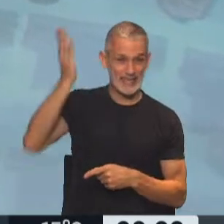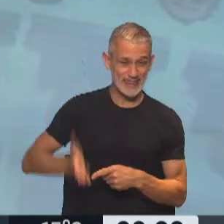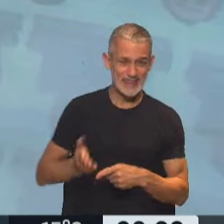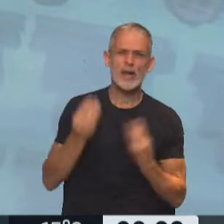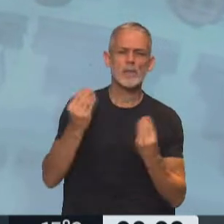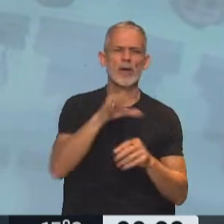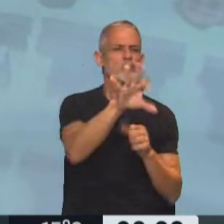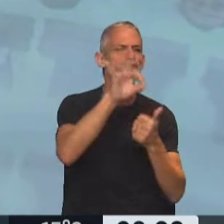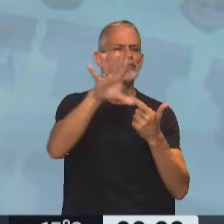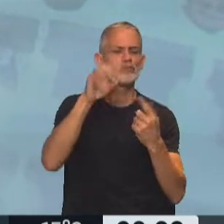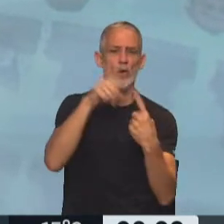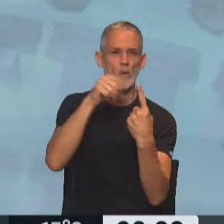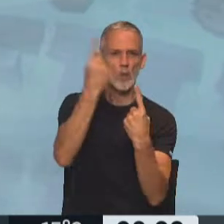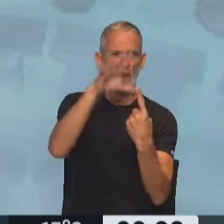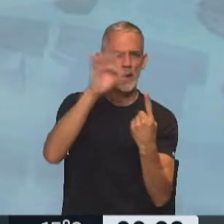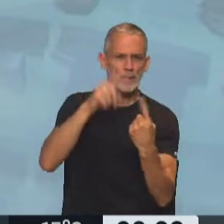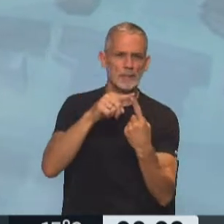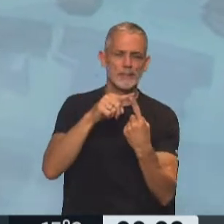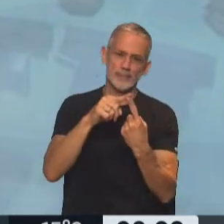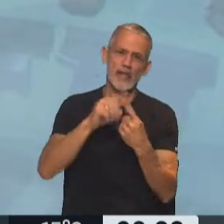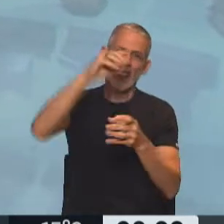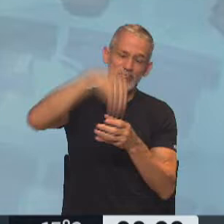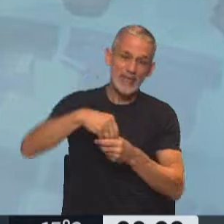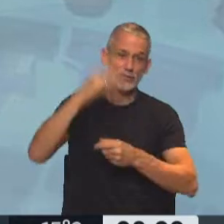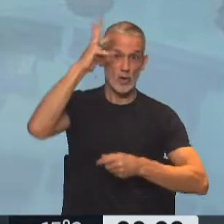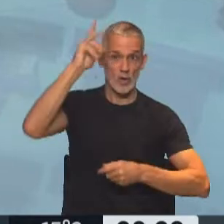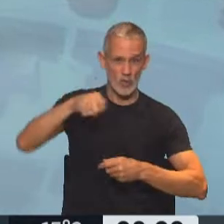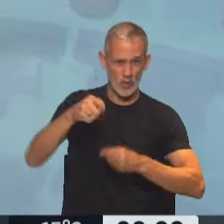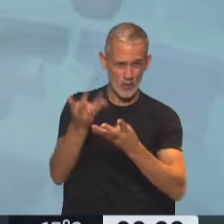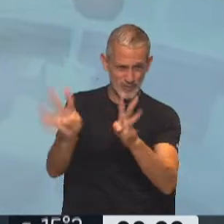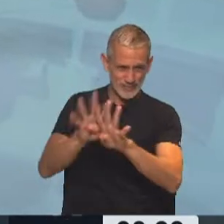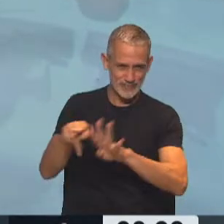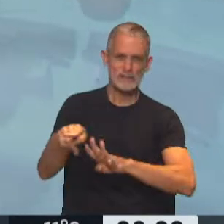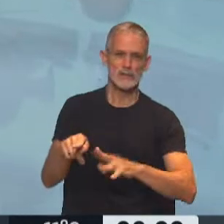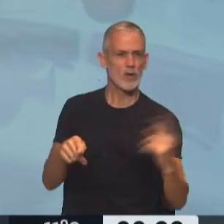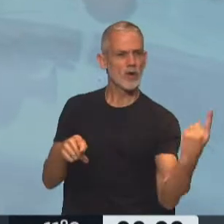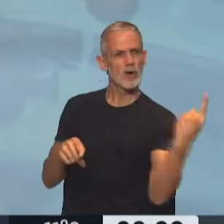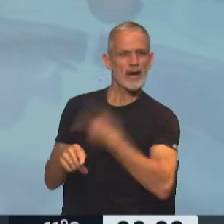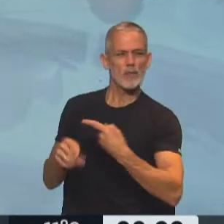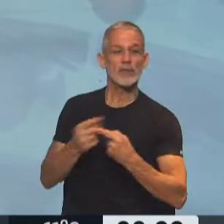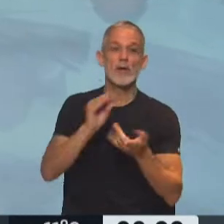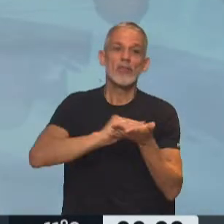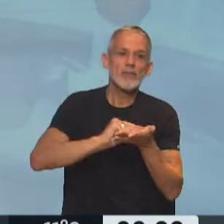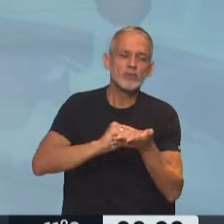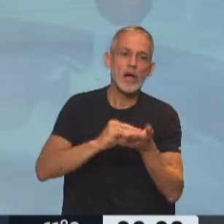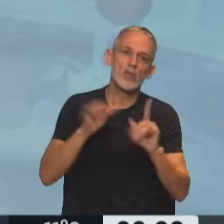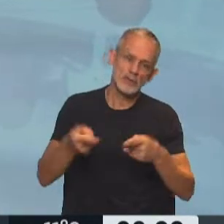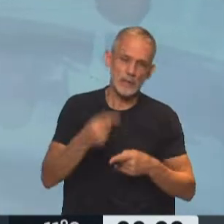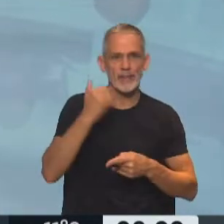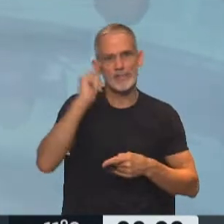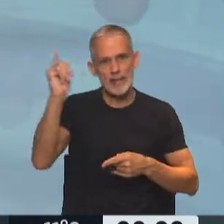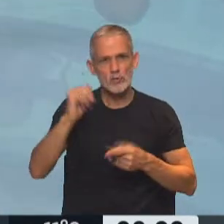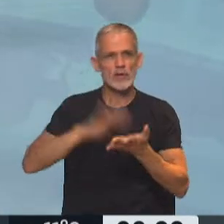la designación de un legislador en el Consejo de la Magistratura y la contrarrespuesta de un diputado también a propósito de